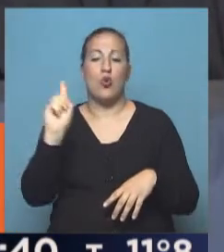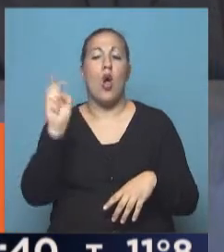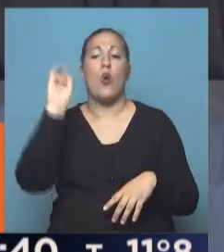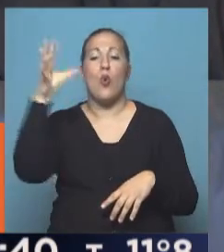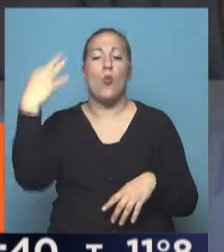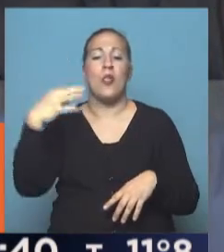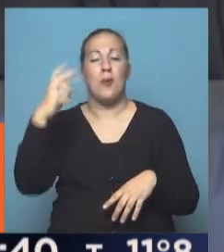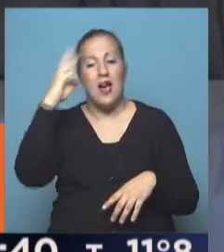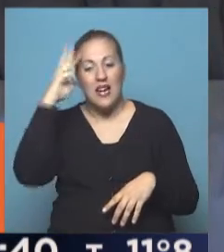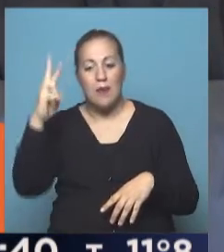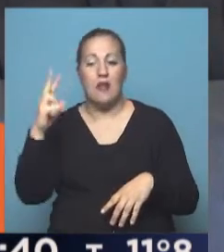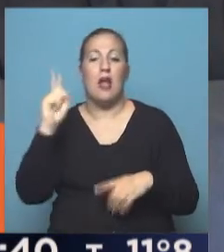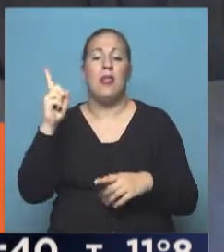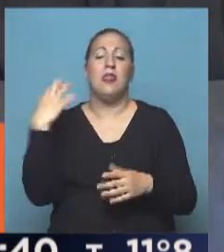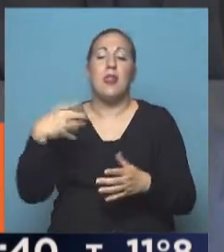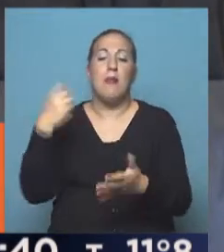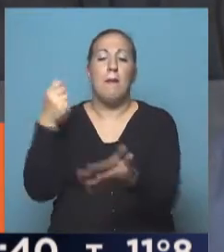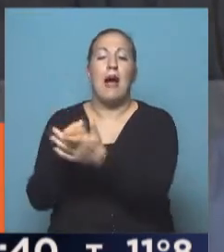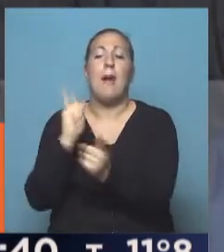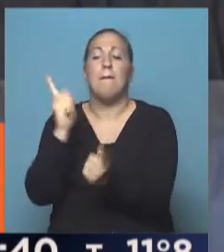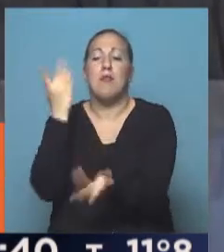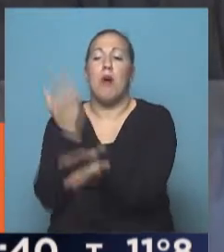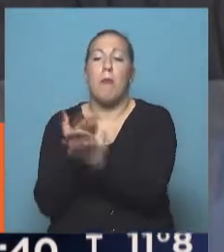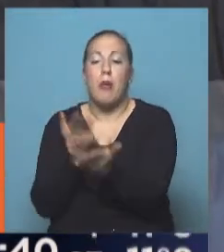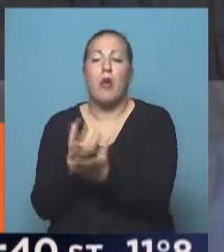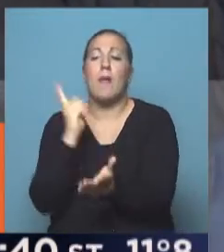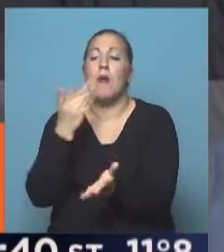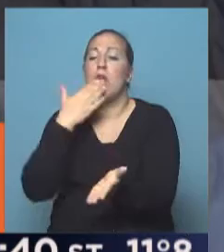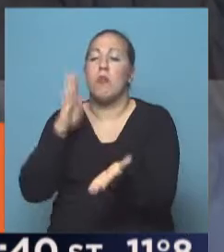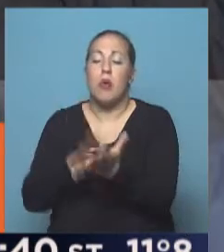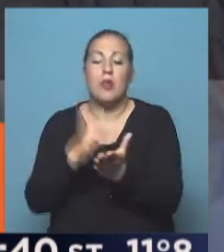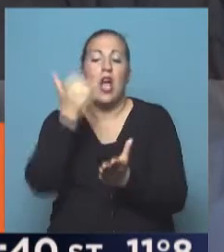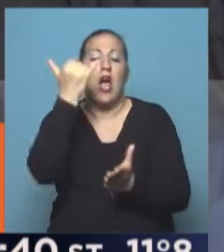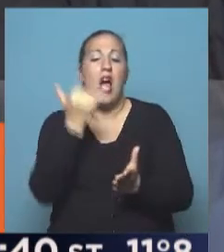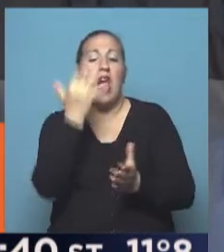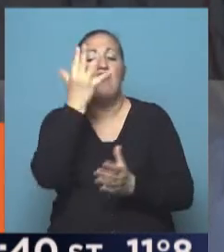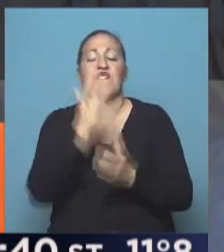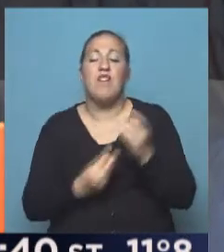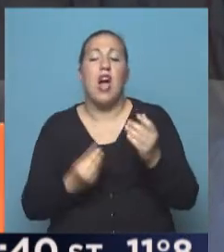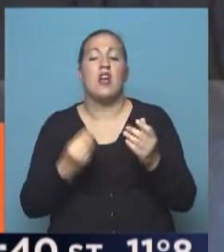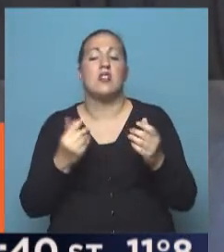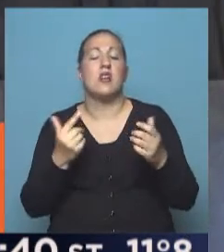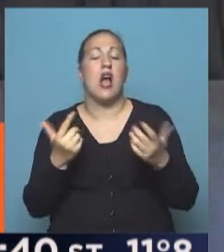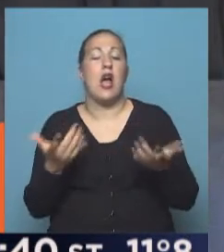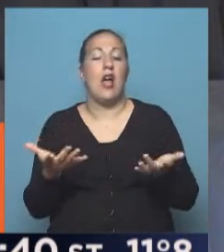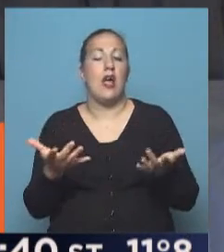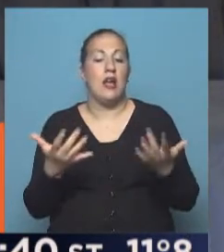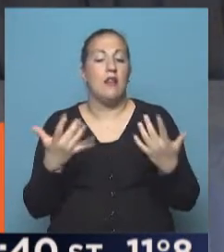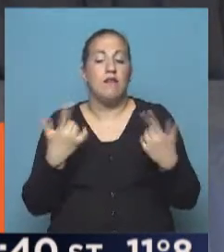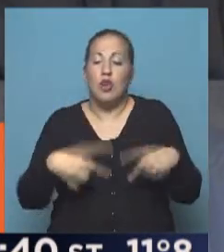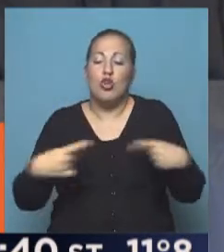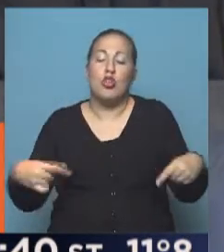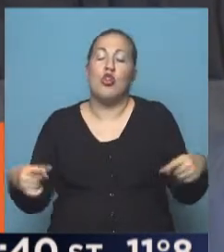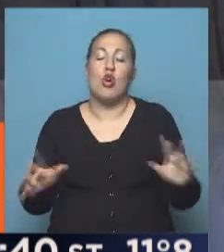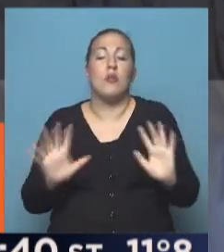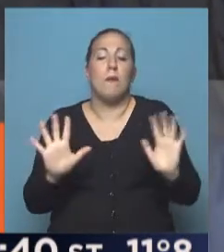pagarle lo que se propuso, lo que se prometió. Hay fallas que no están ejecutando esas cosas, entonces